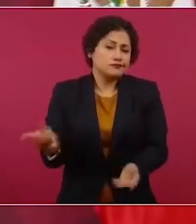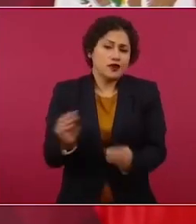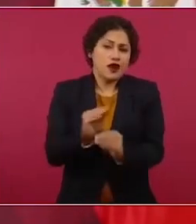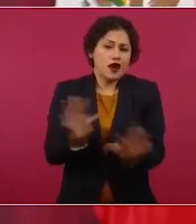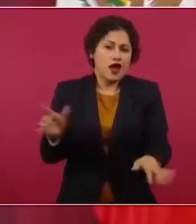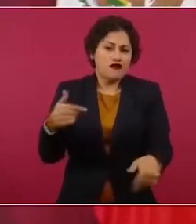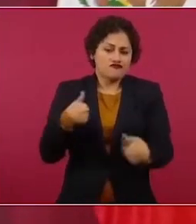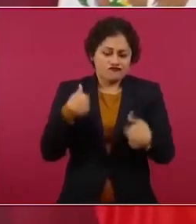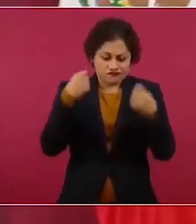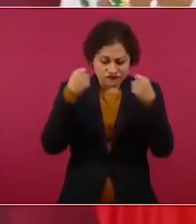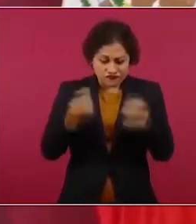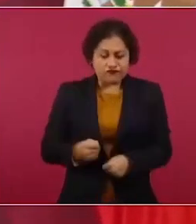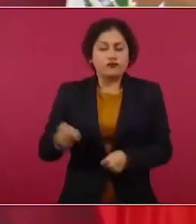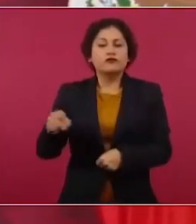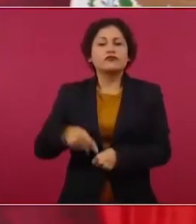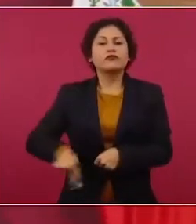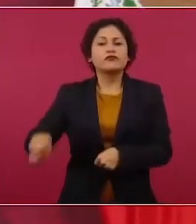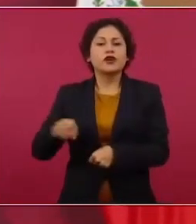Fue un bloqueo